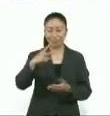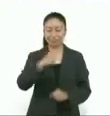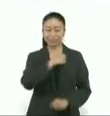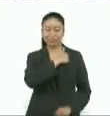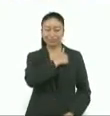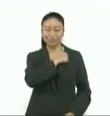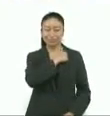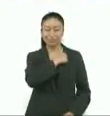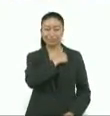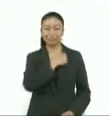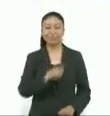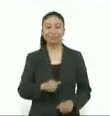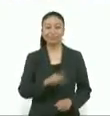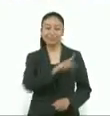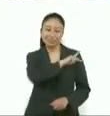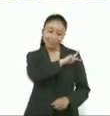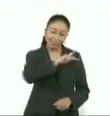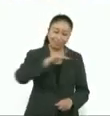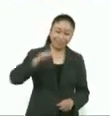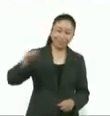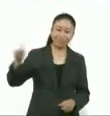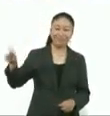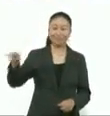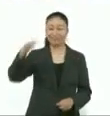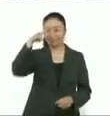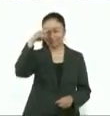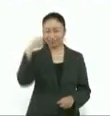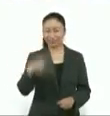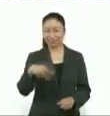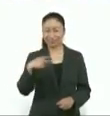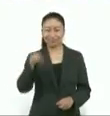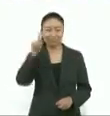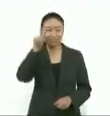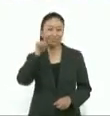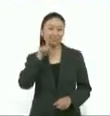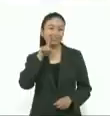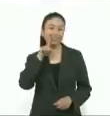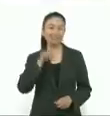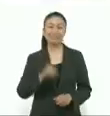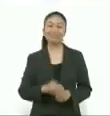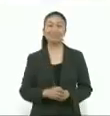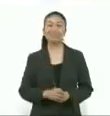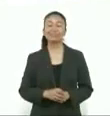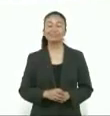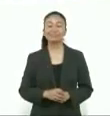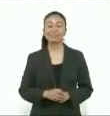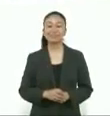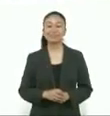capital de todas las mexicanas.